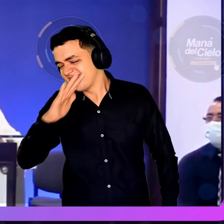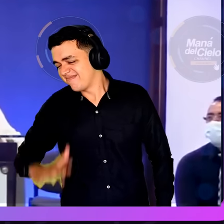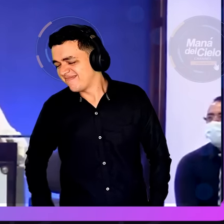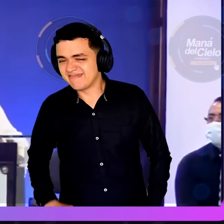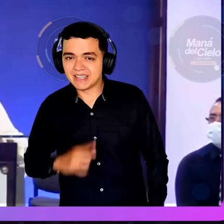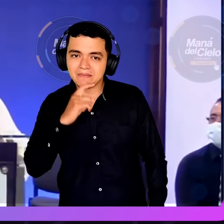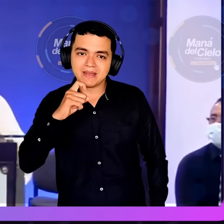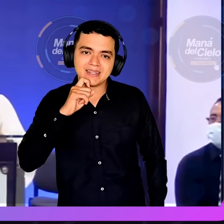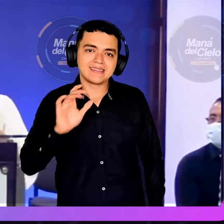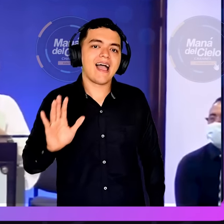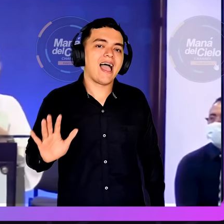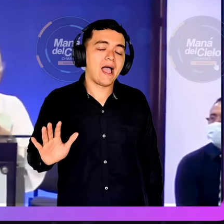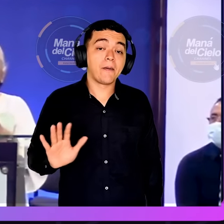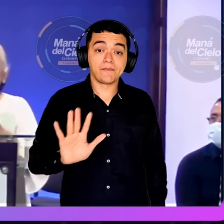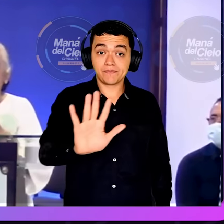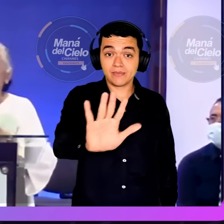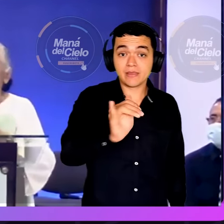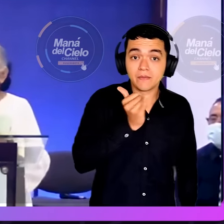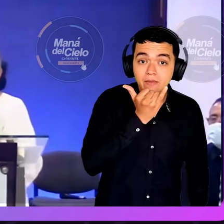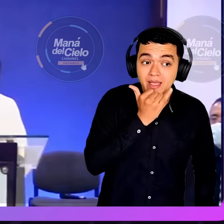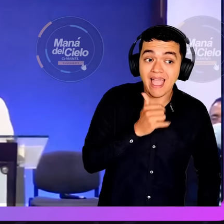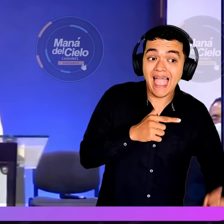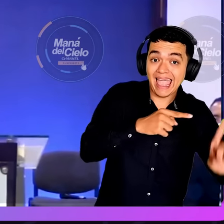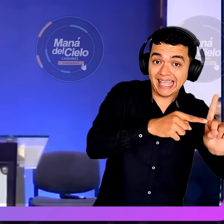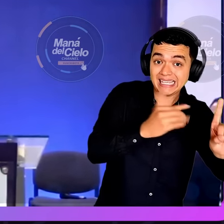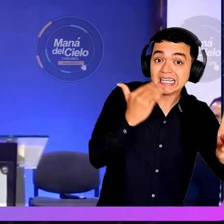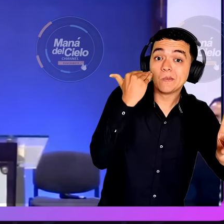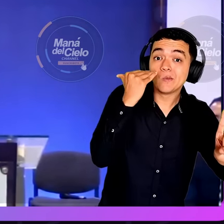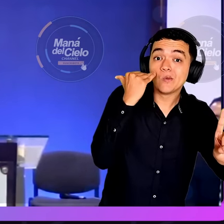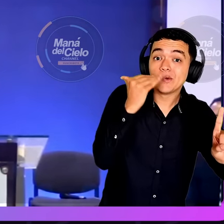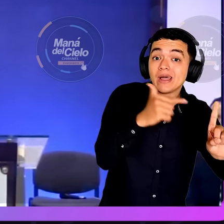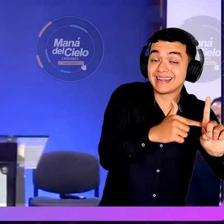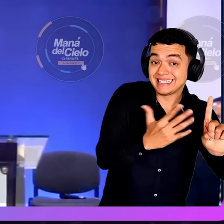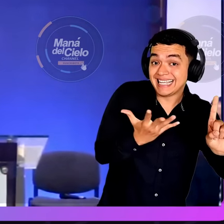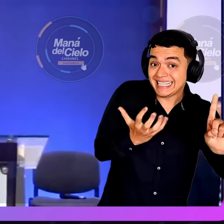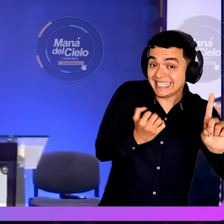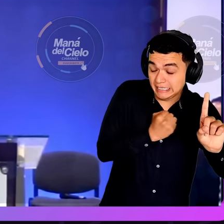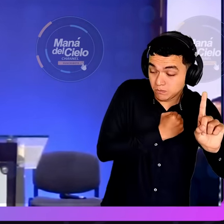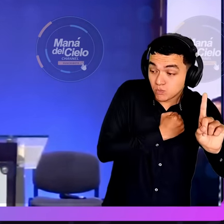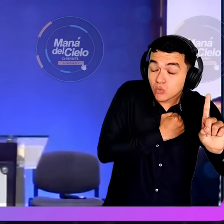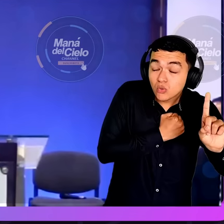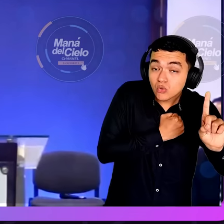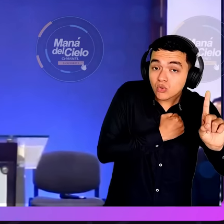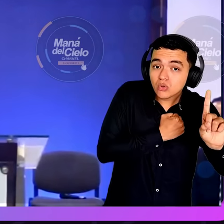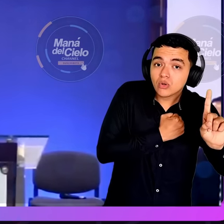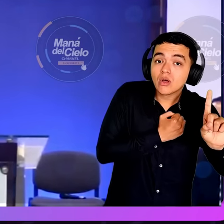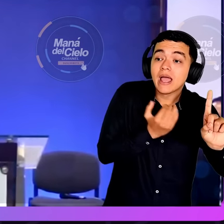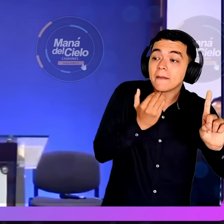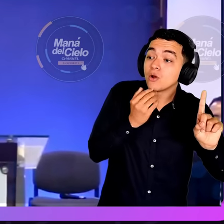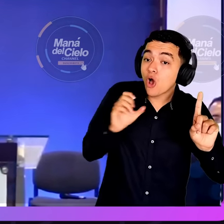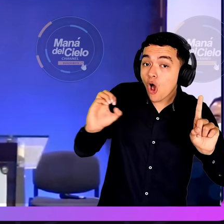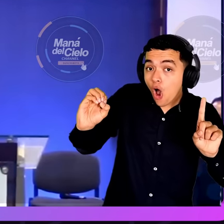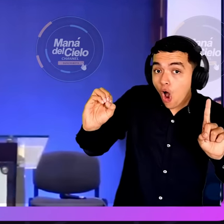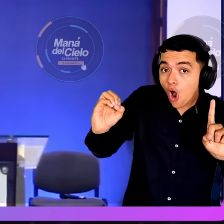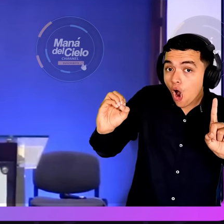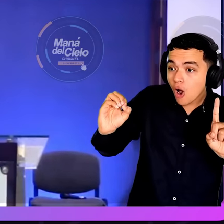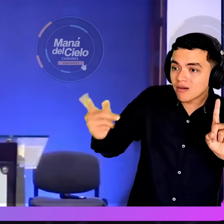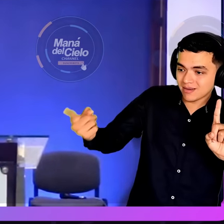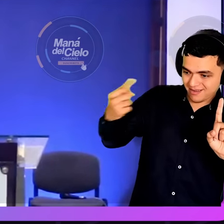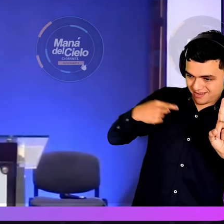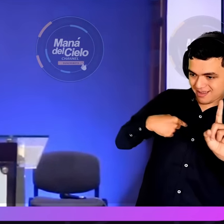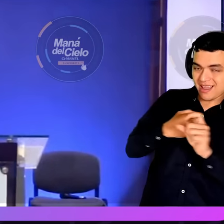Entonces, claro, y cuando el hombre va sintiendo, porque el hombre, ¿qué espera la mujer del hombre? La mujer